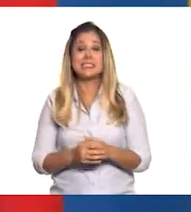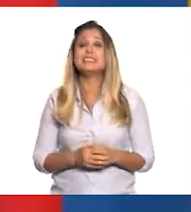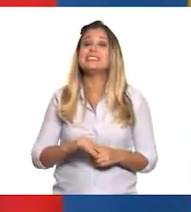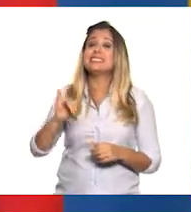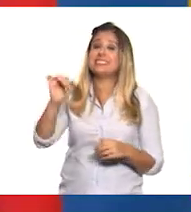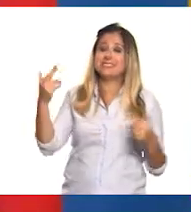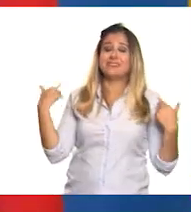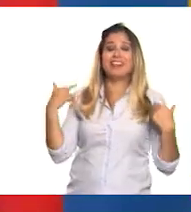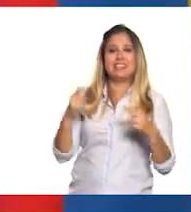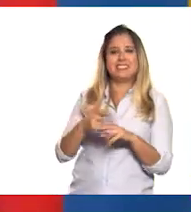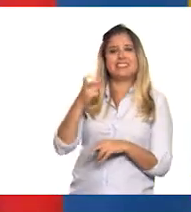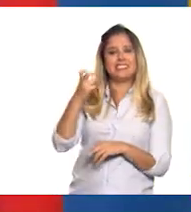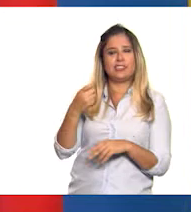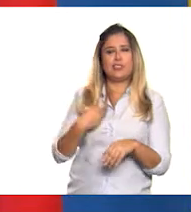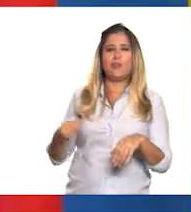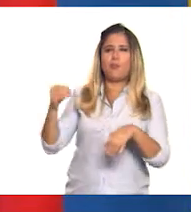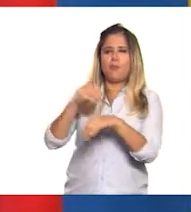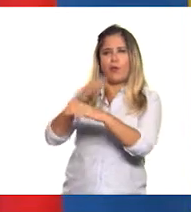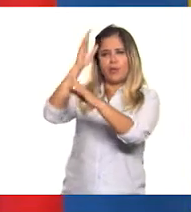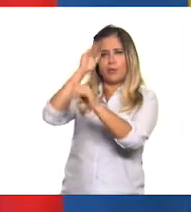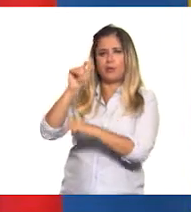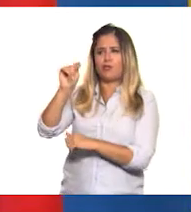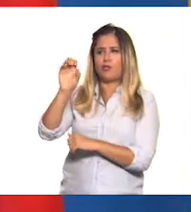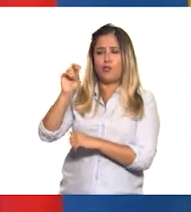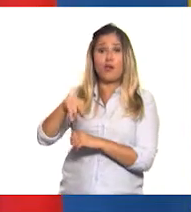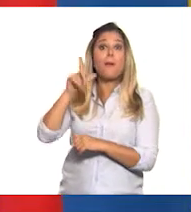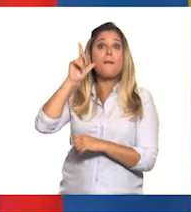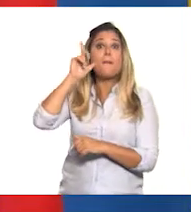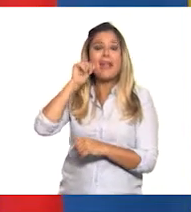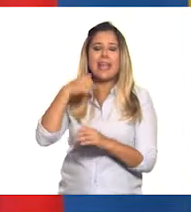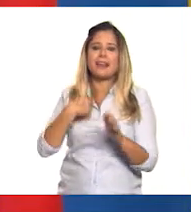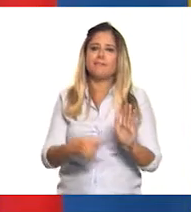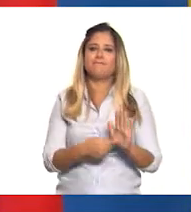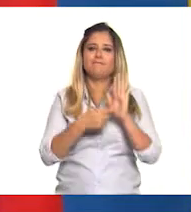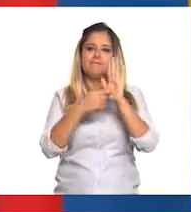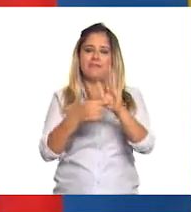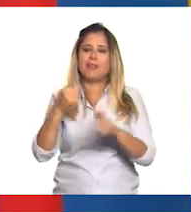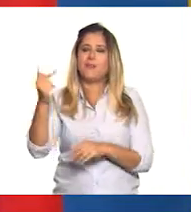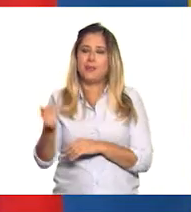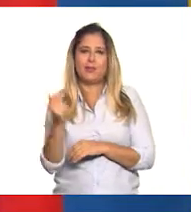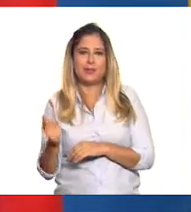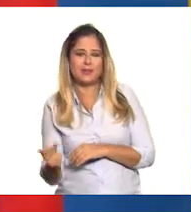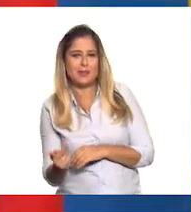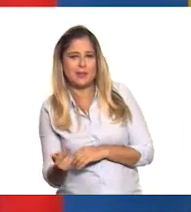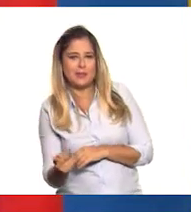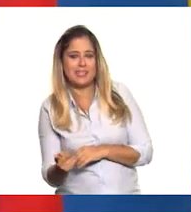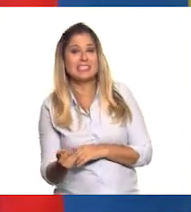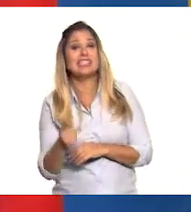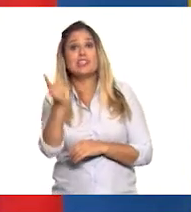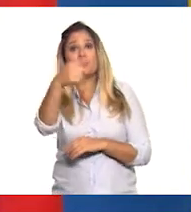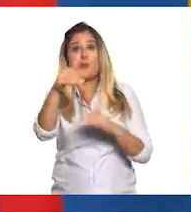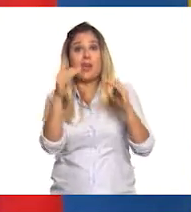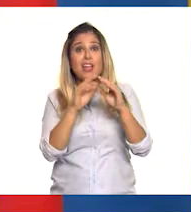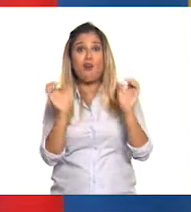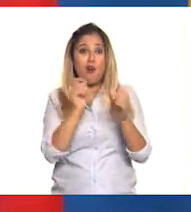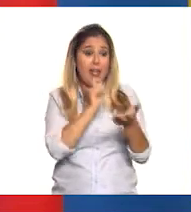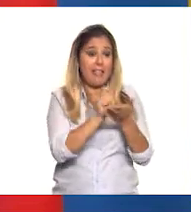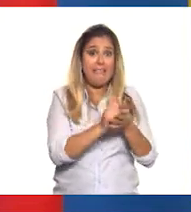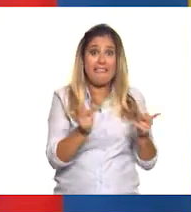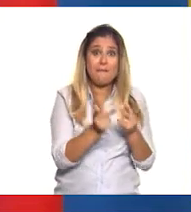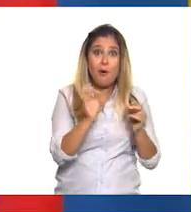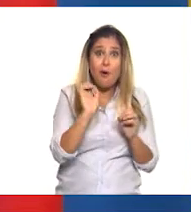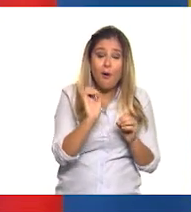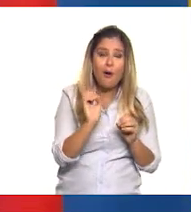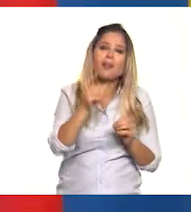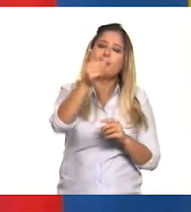maestro Francisco. Yo me pongo de acuerdo con Ton y para mañana presentamos nuestro cuestionario. Si en casa tampoco les dio tiempo de hacerlo,